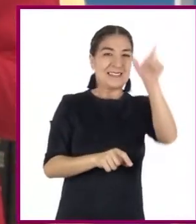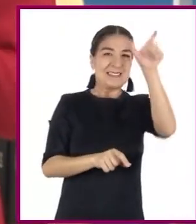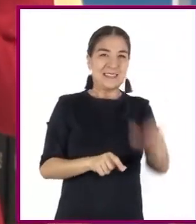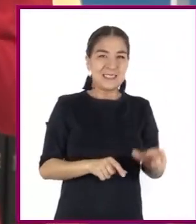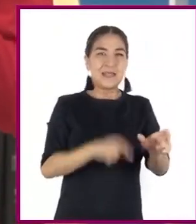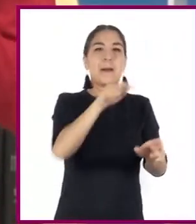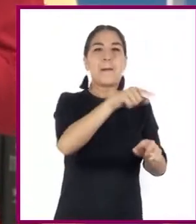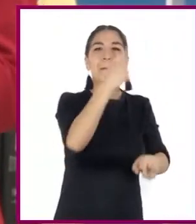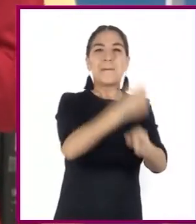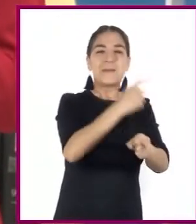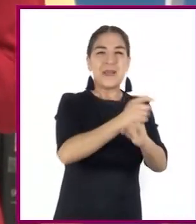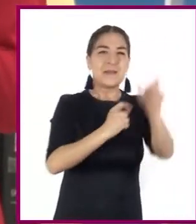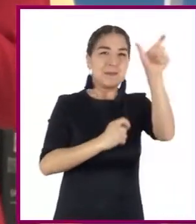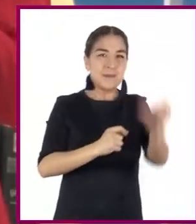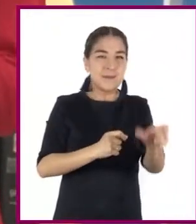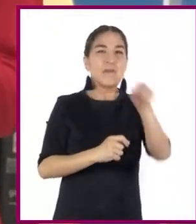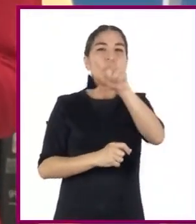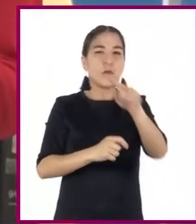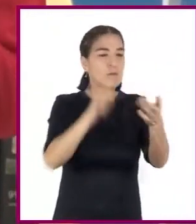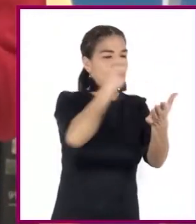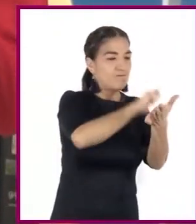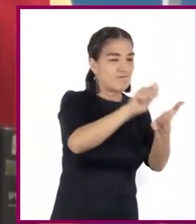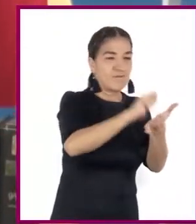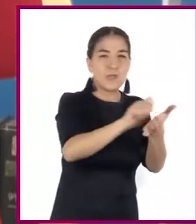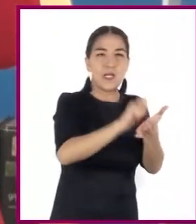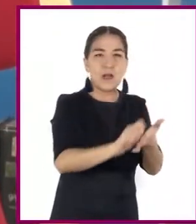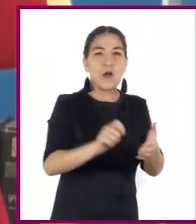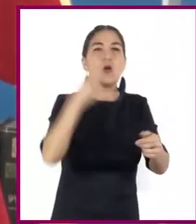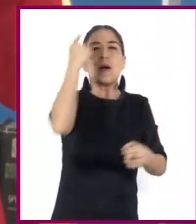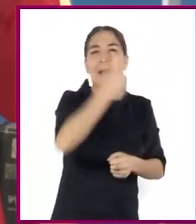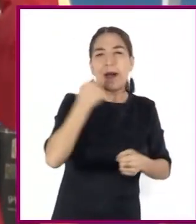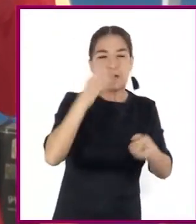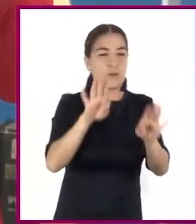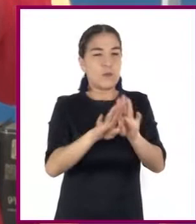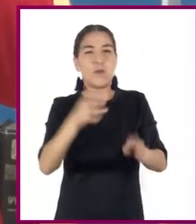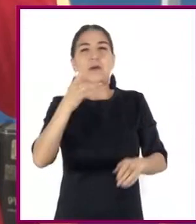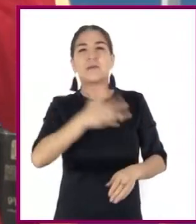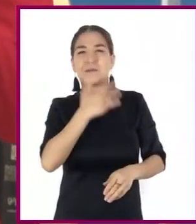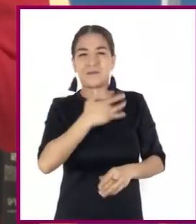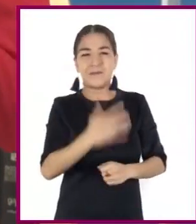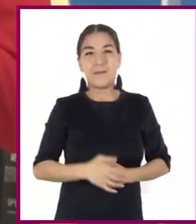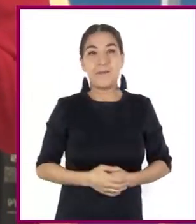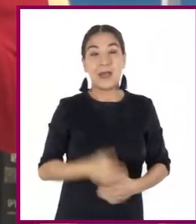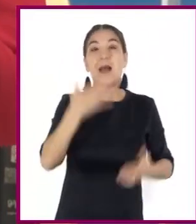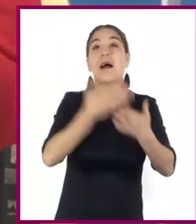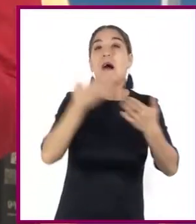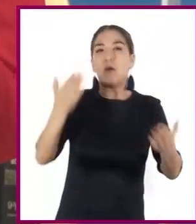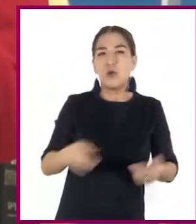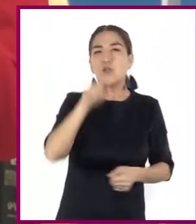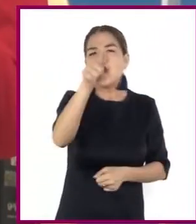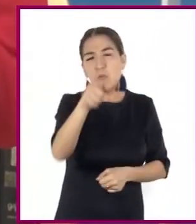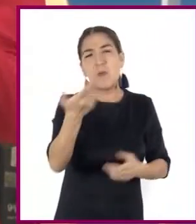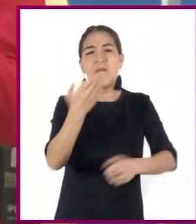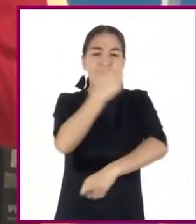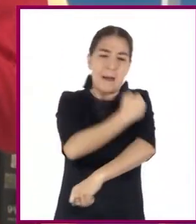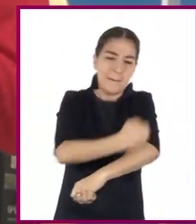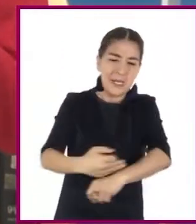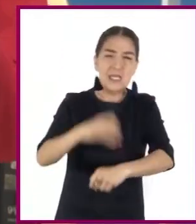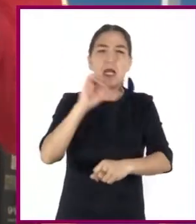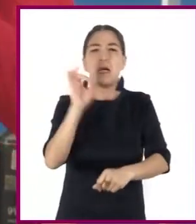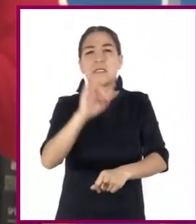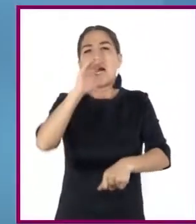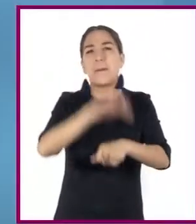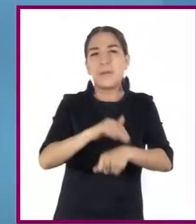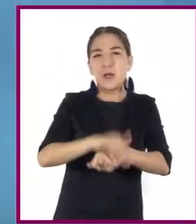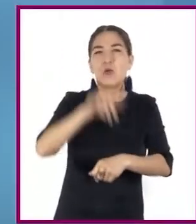en la primer columna. Ahora, traten de recordar las características físicas de algún familiar, amiga